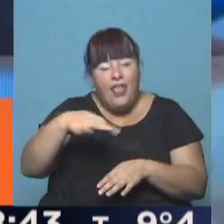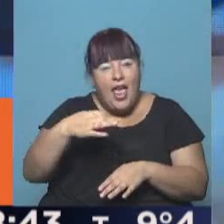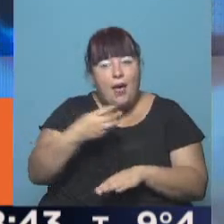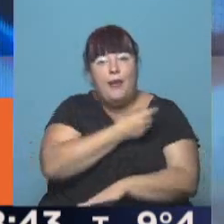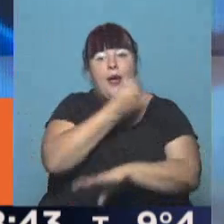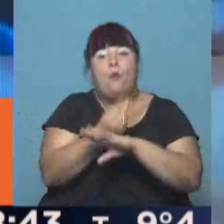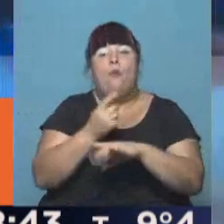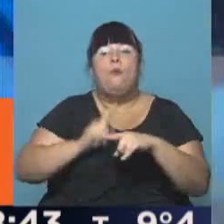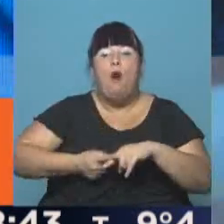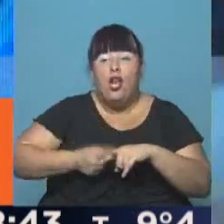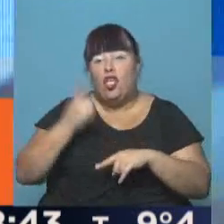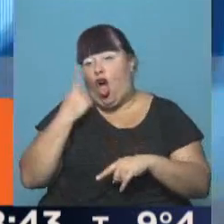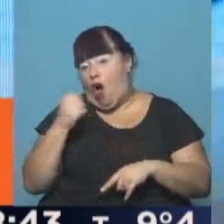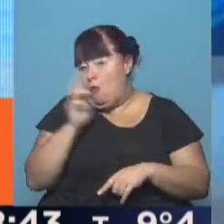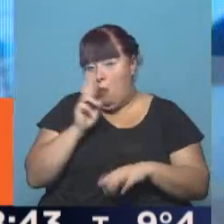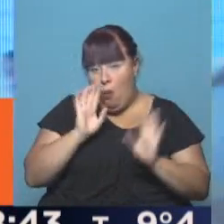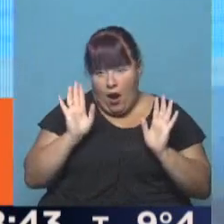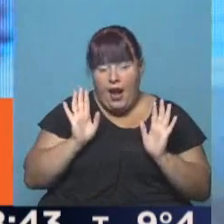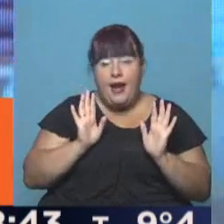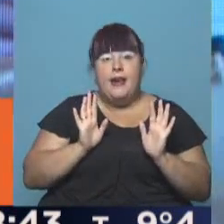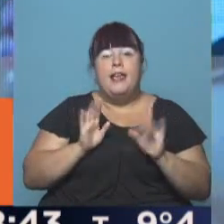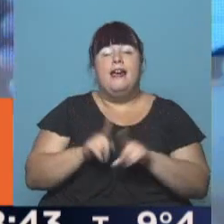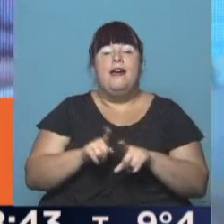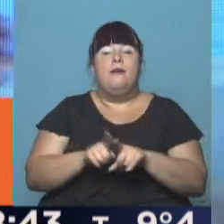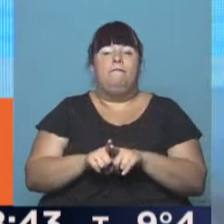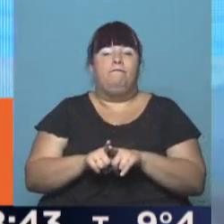un político, una política que